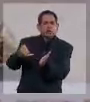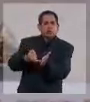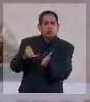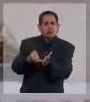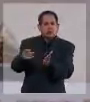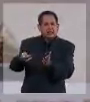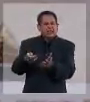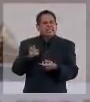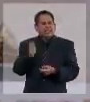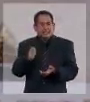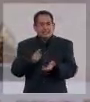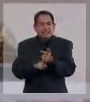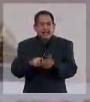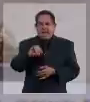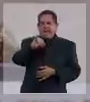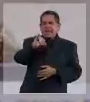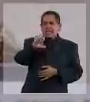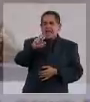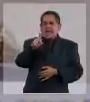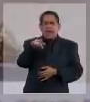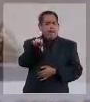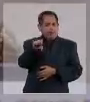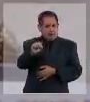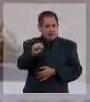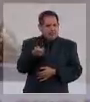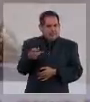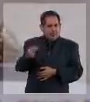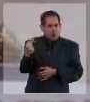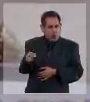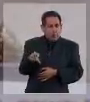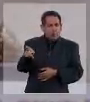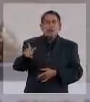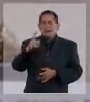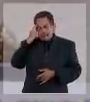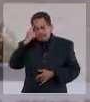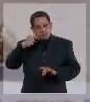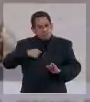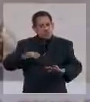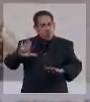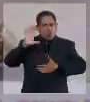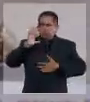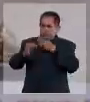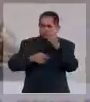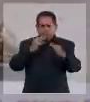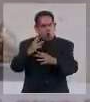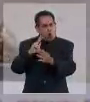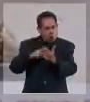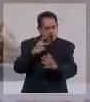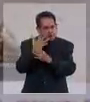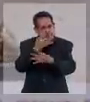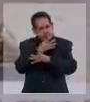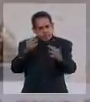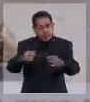que se llama Impuesto Especial sobre Producción y Servicios. Yo me he comprometido públicamente, y hoy lo reitero,